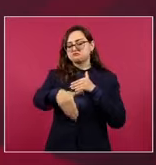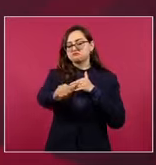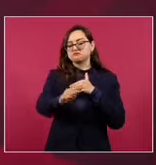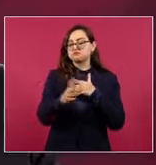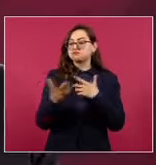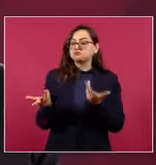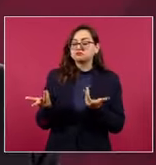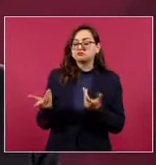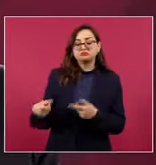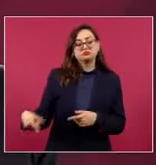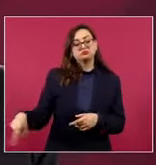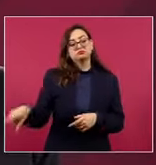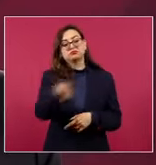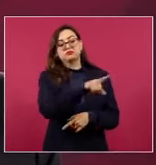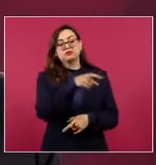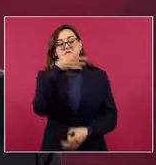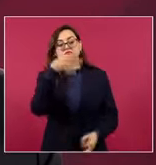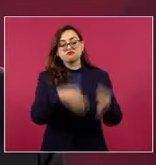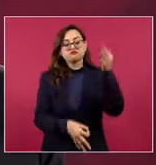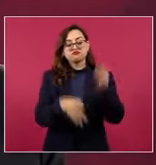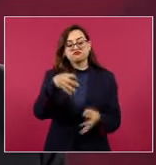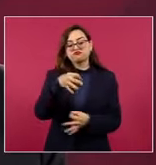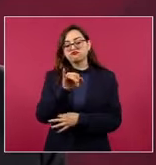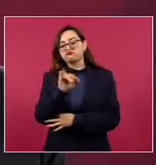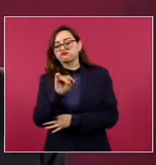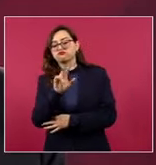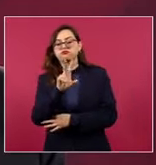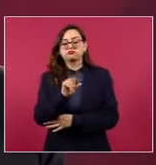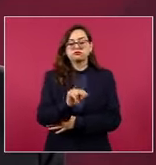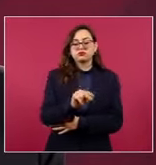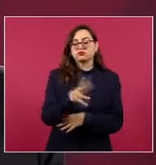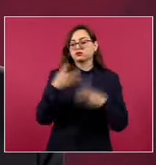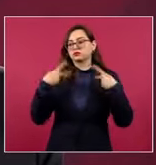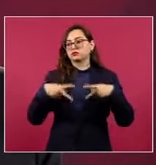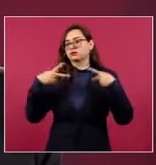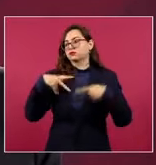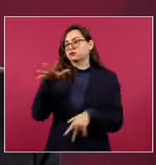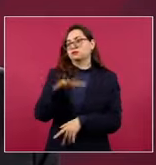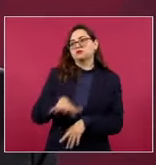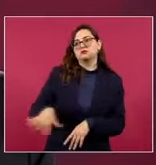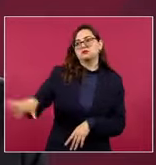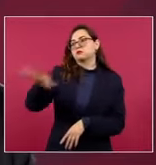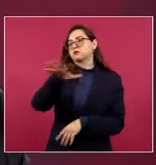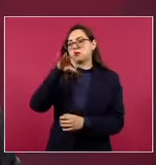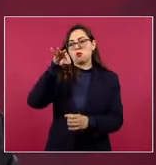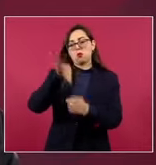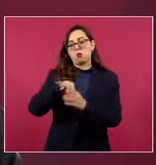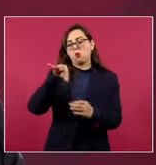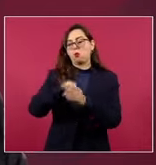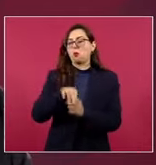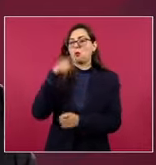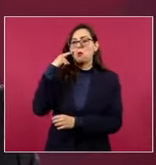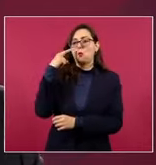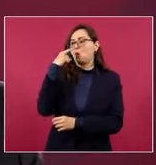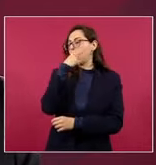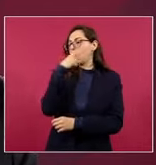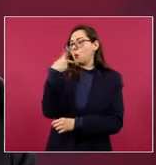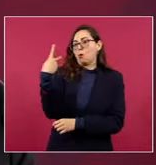iban a decidir con su voto si querían o no que se